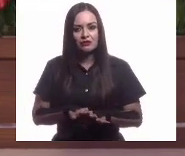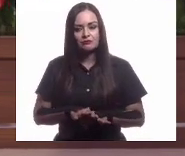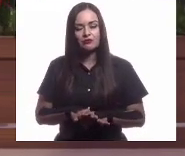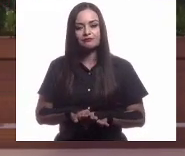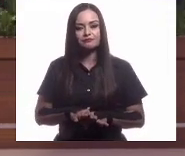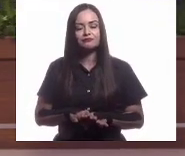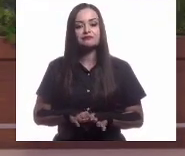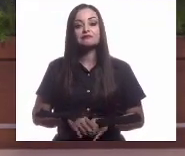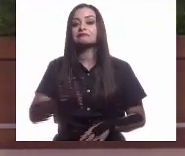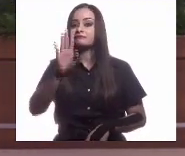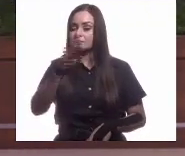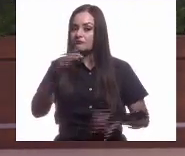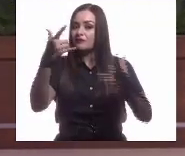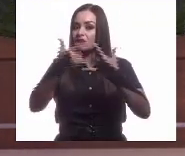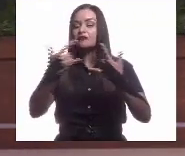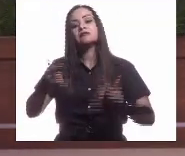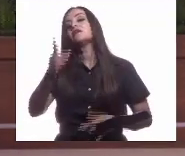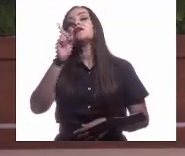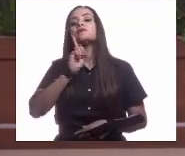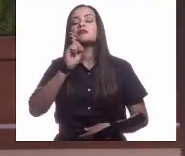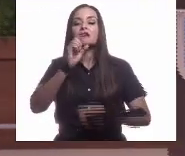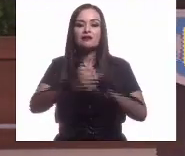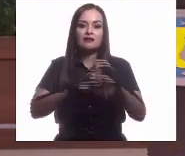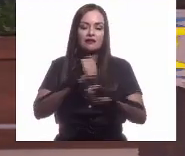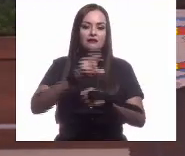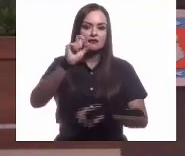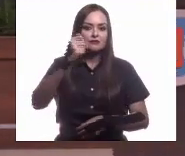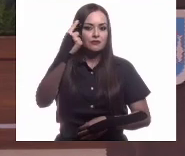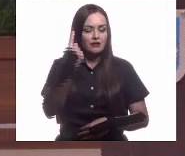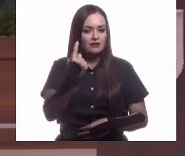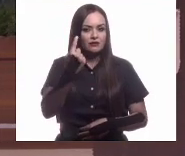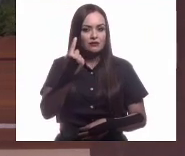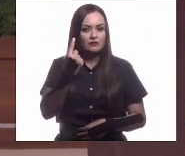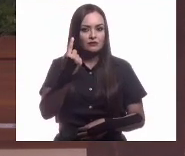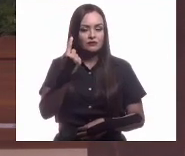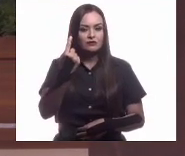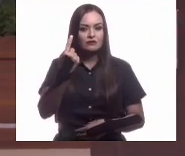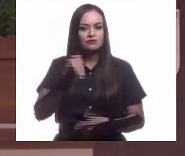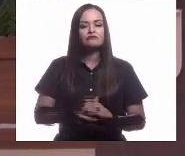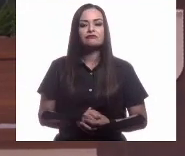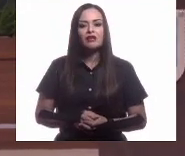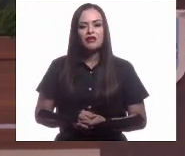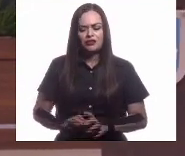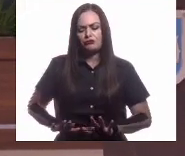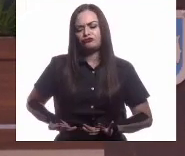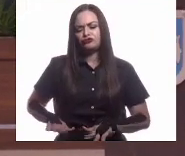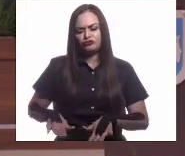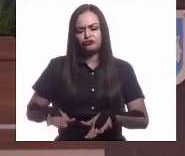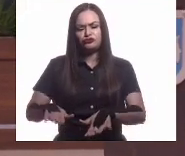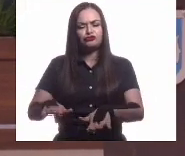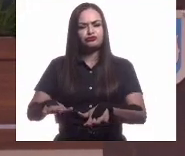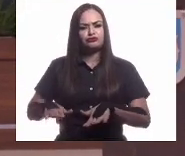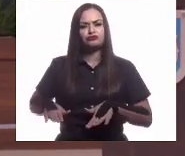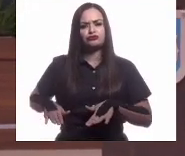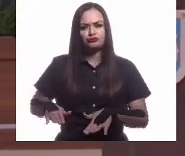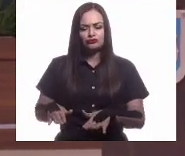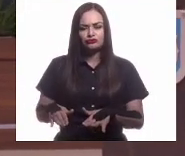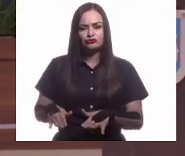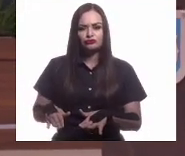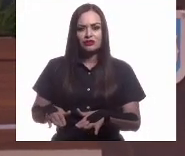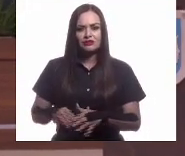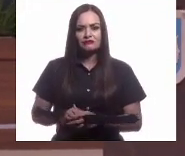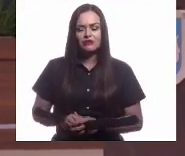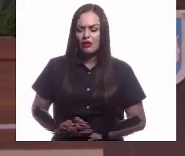hablo de una mujer que a los 21 años puso su primer taller de costura, una máquina de escribir, una máquina de